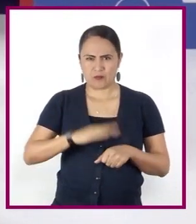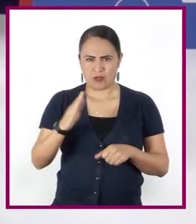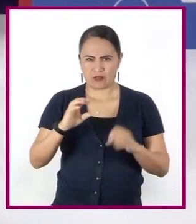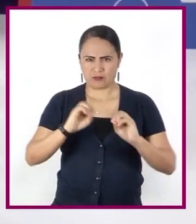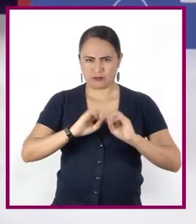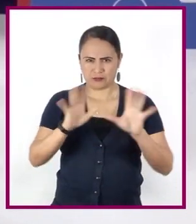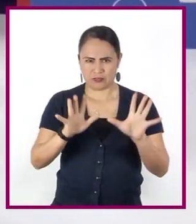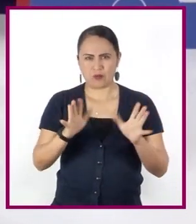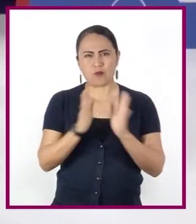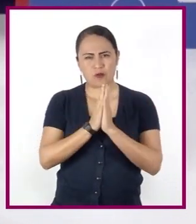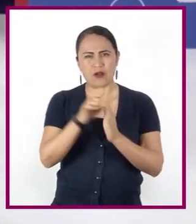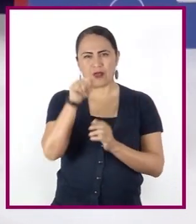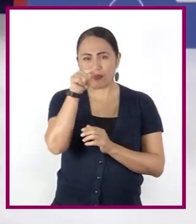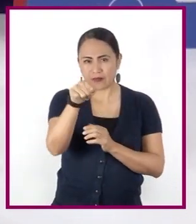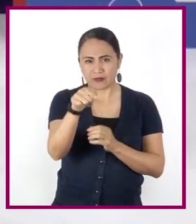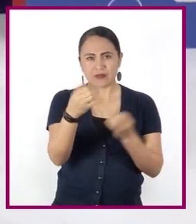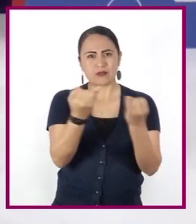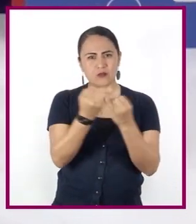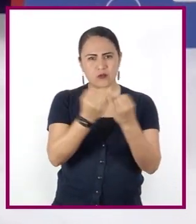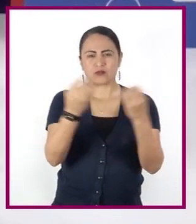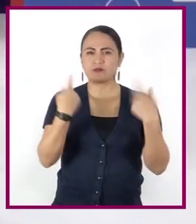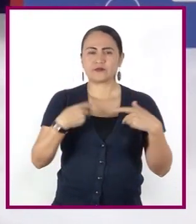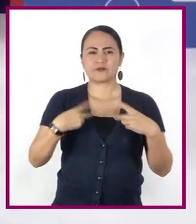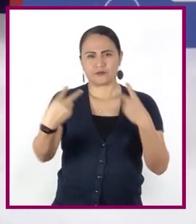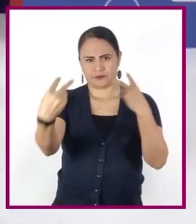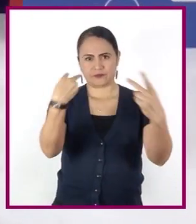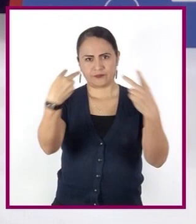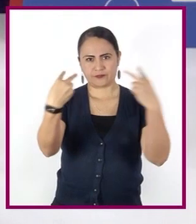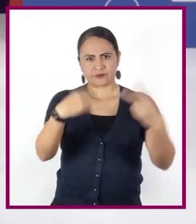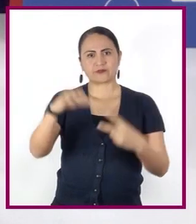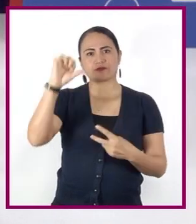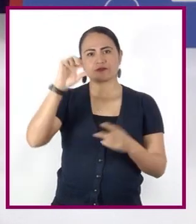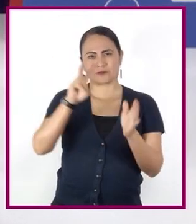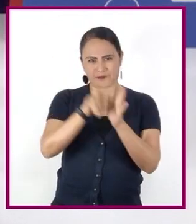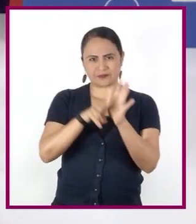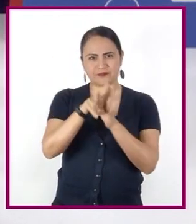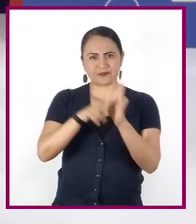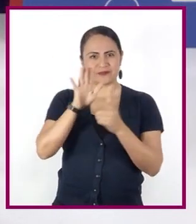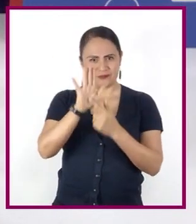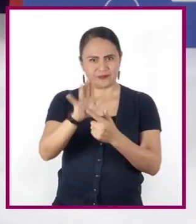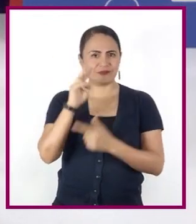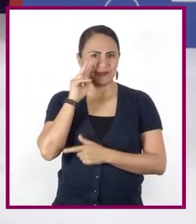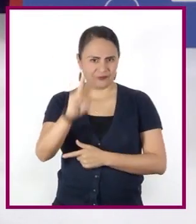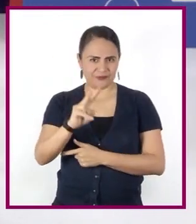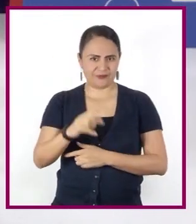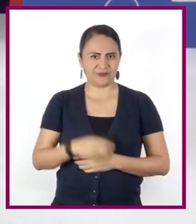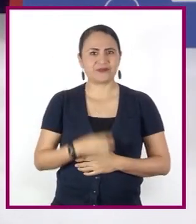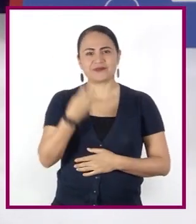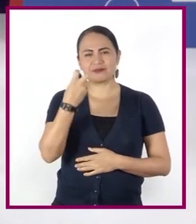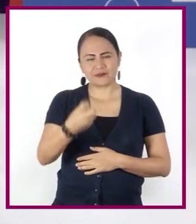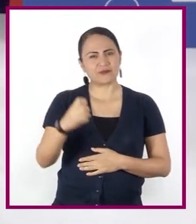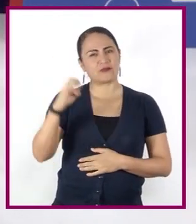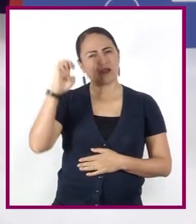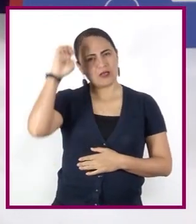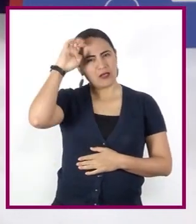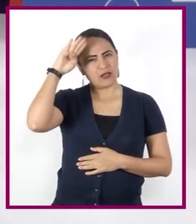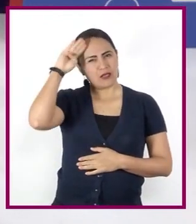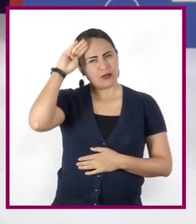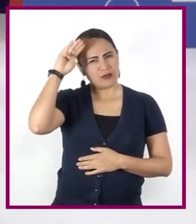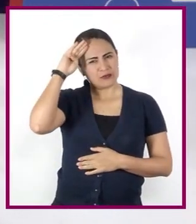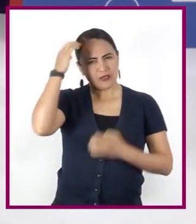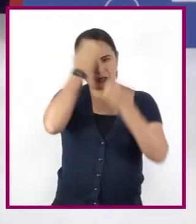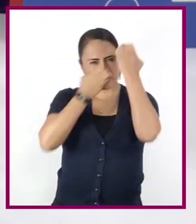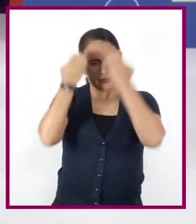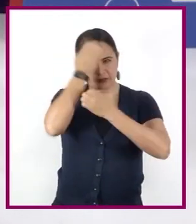a ti y a todos los que están siguiendo esta sesión a ver el siguiente video, donde seguiremos analizando la relación que